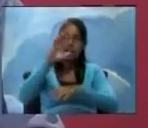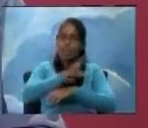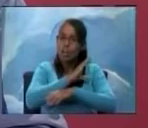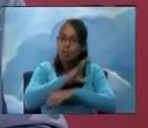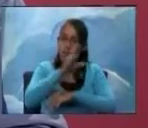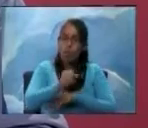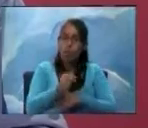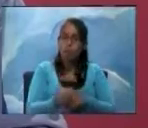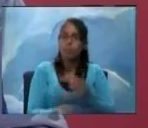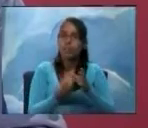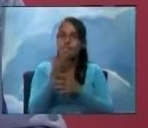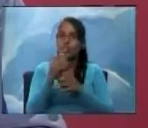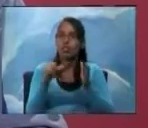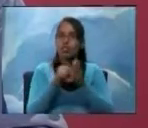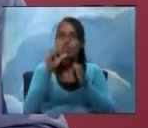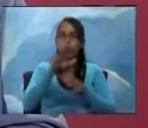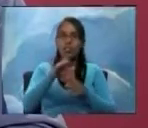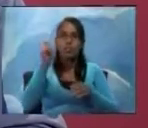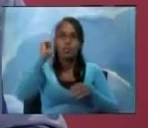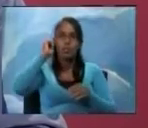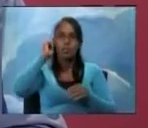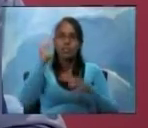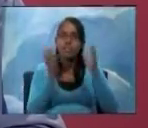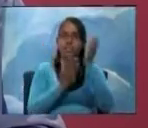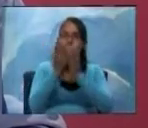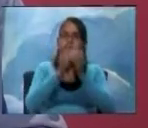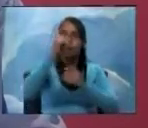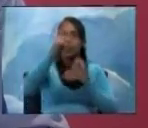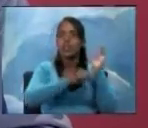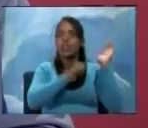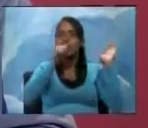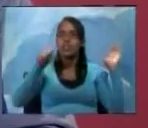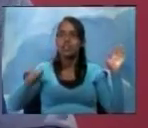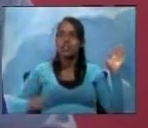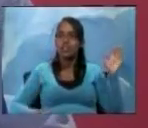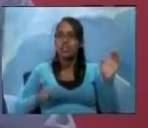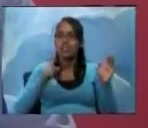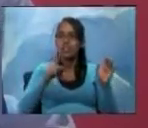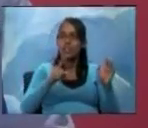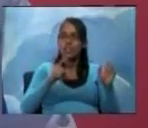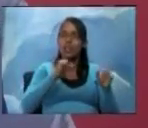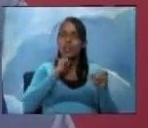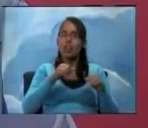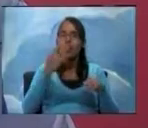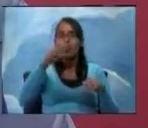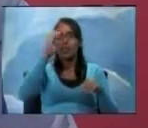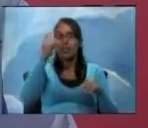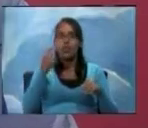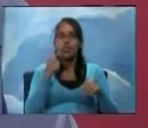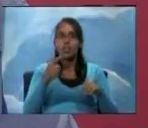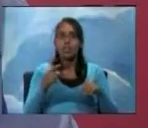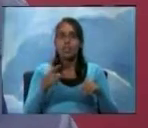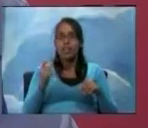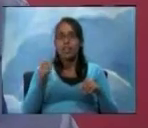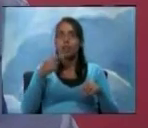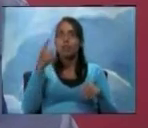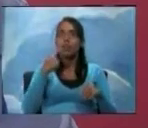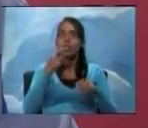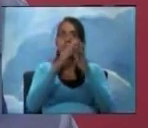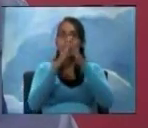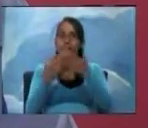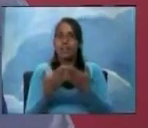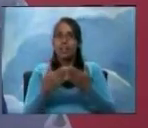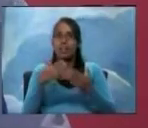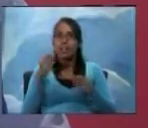el gas. ¿A dónde está esa mujer hoy día? Sirviéndole al Señor. Es lo que Dios manda. Y cuando dice la Biblia, el